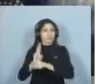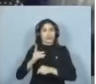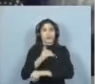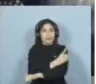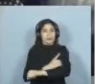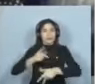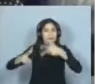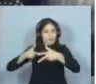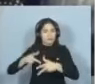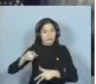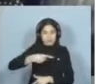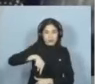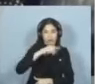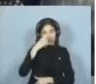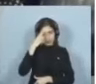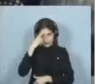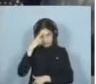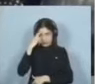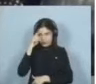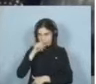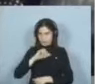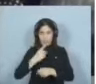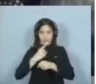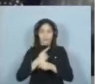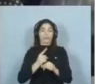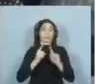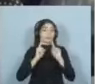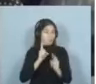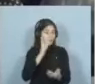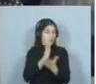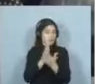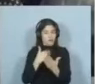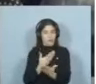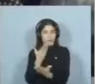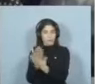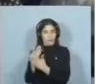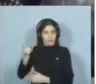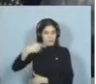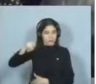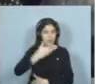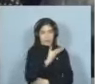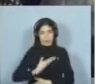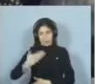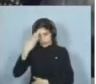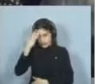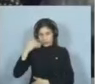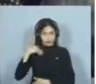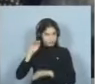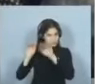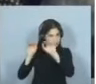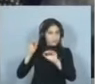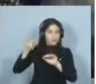respeto y protección de sus derechos. Finalmente, instamos a los estados a reafirmar su compromiso con el funcionamiento del